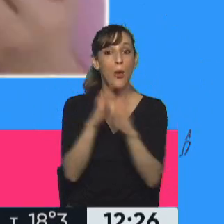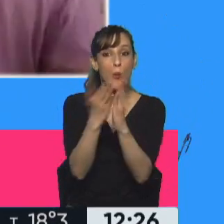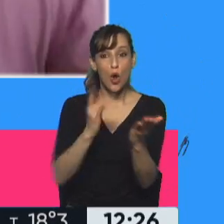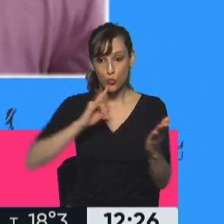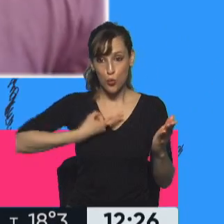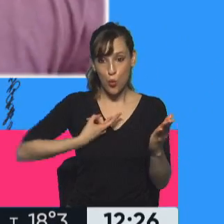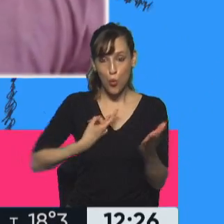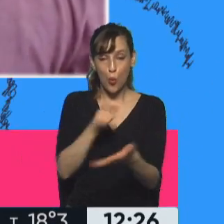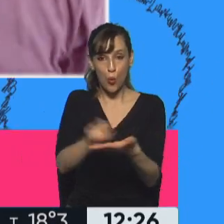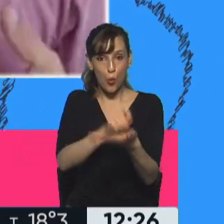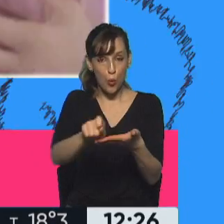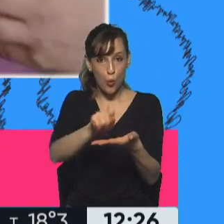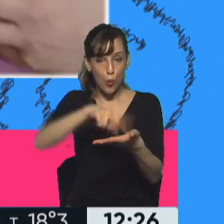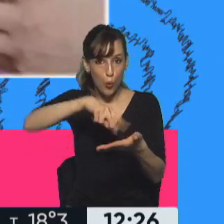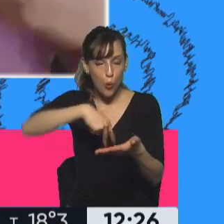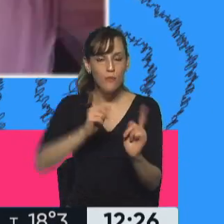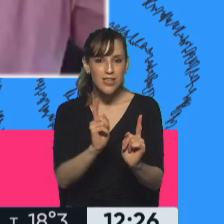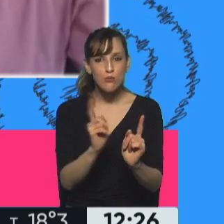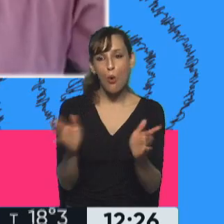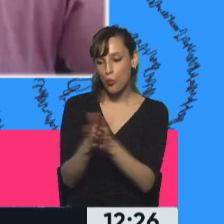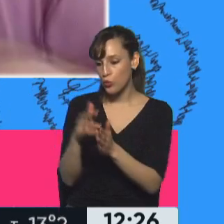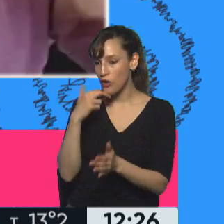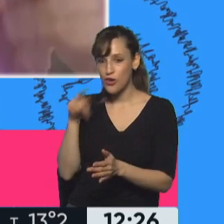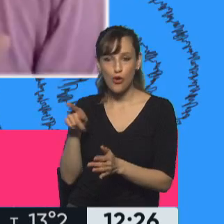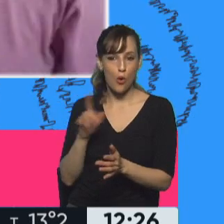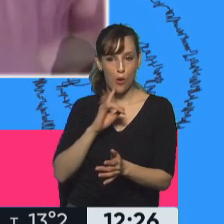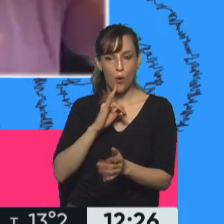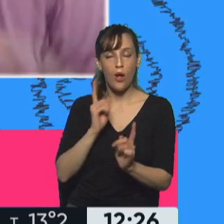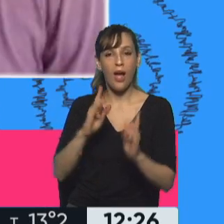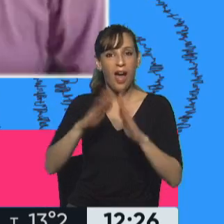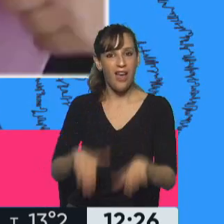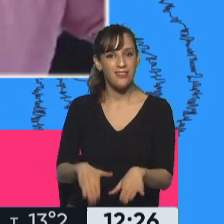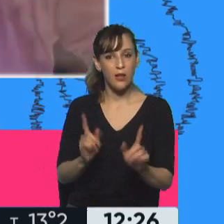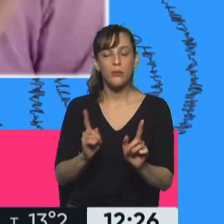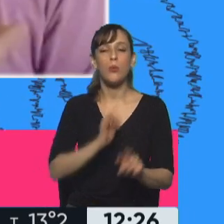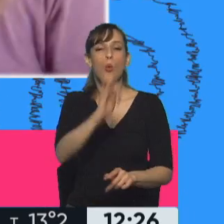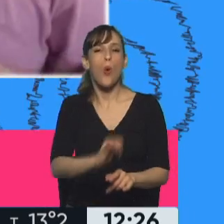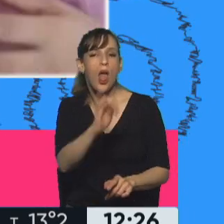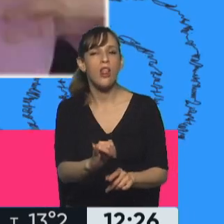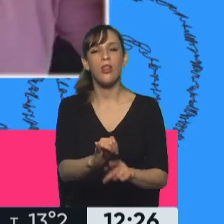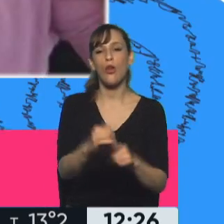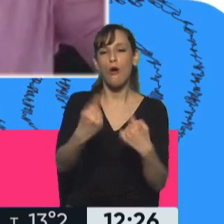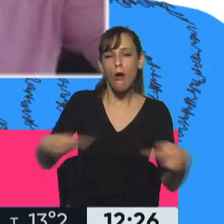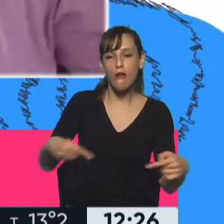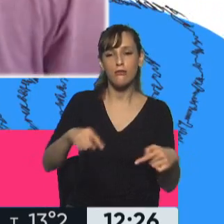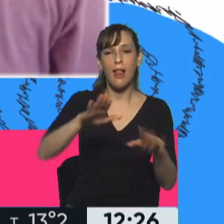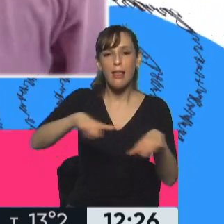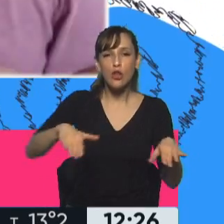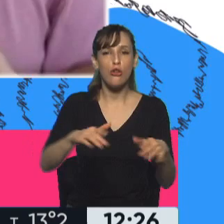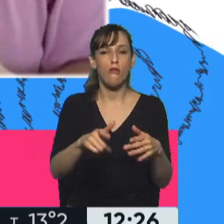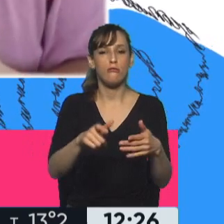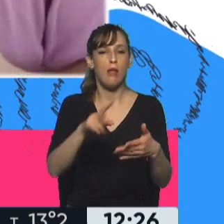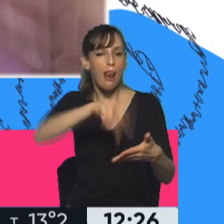hice acompañado de Mitaí para poder acompañar a los chicos con actividades, con cuentos, con fomentar la imaginación, con lanzar más